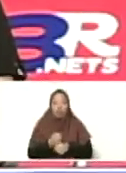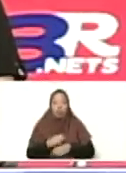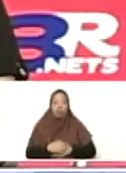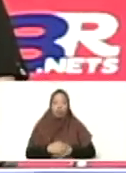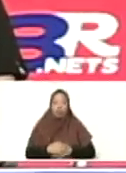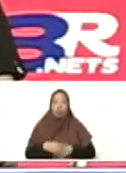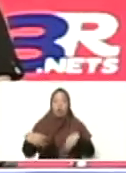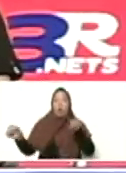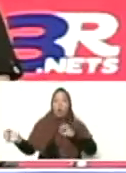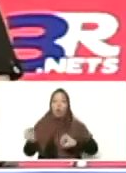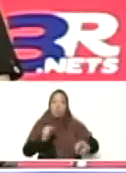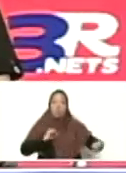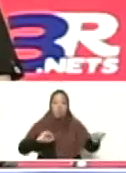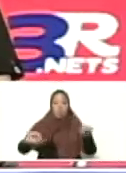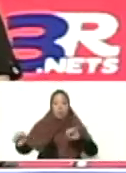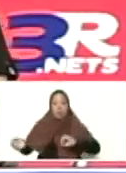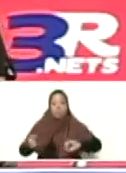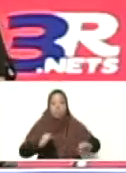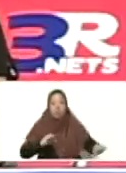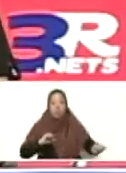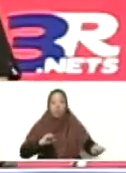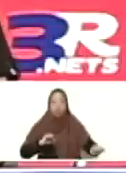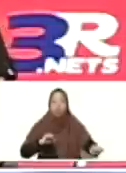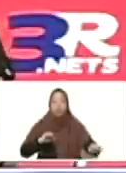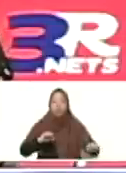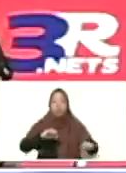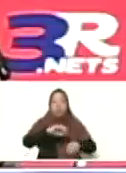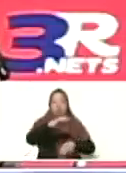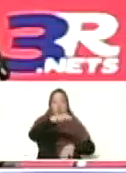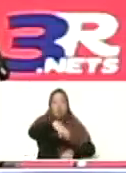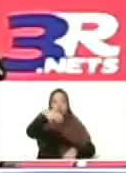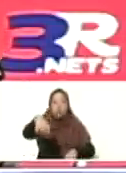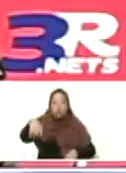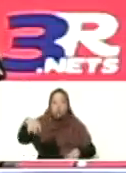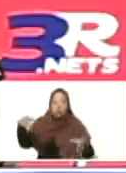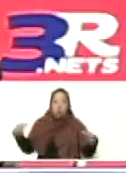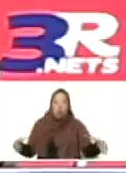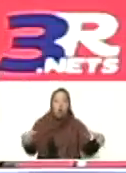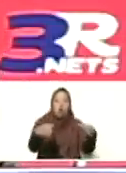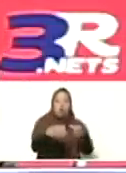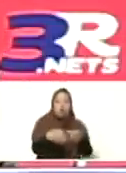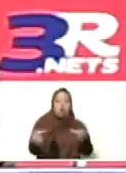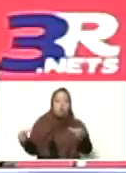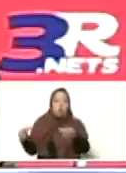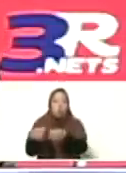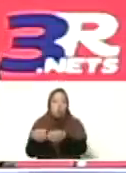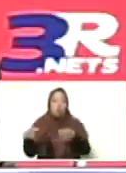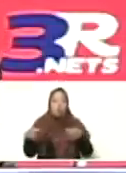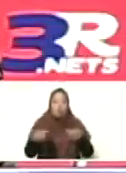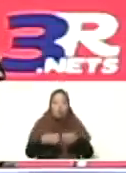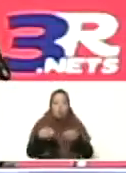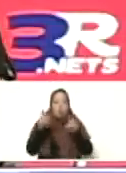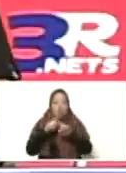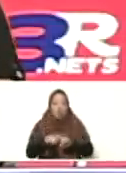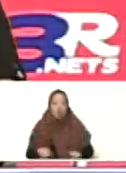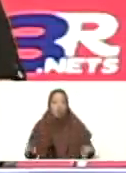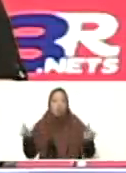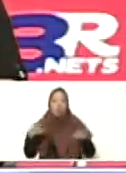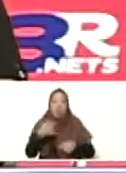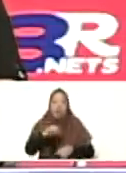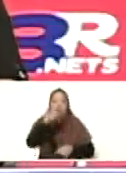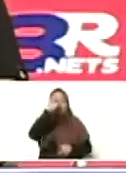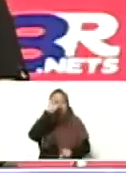el movimiento los movimientos que están aquí presentes las organizaciones que están aquí presentes tienen